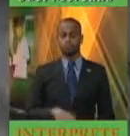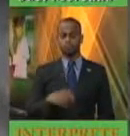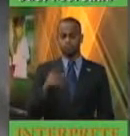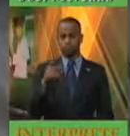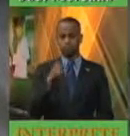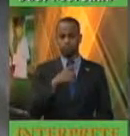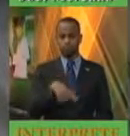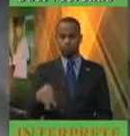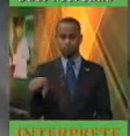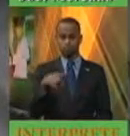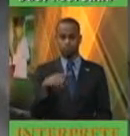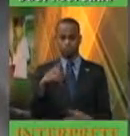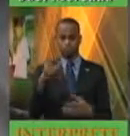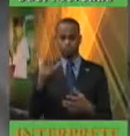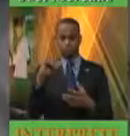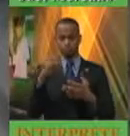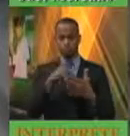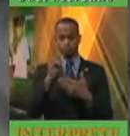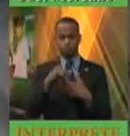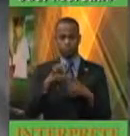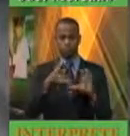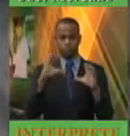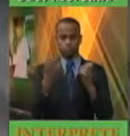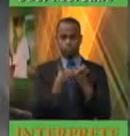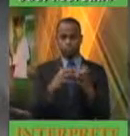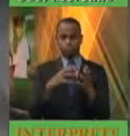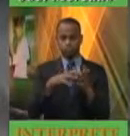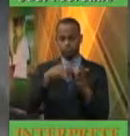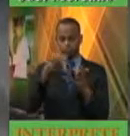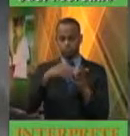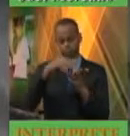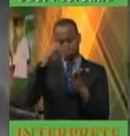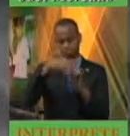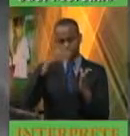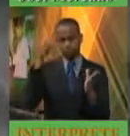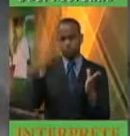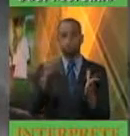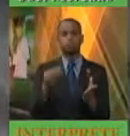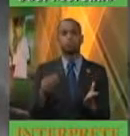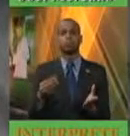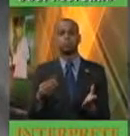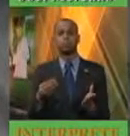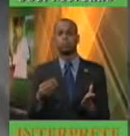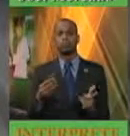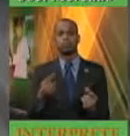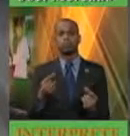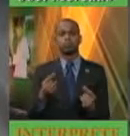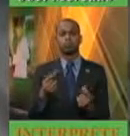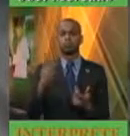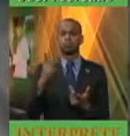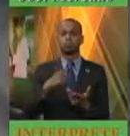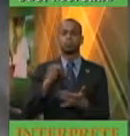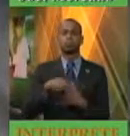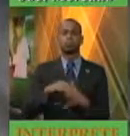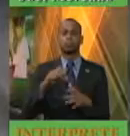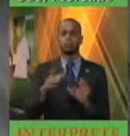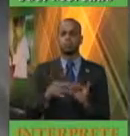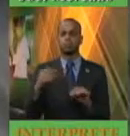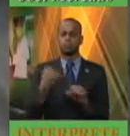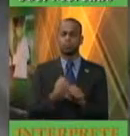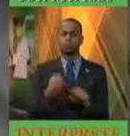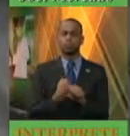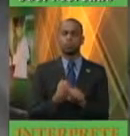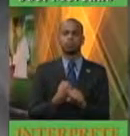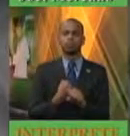esos proyectos, en esos cursos, levantaron proyectos de trabajo,